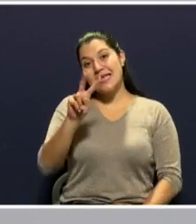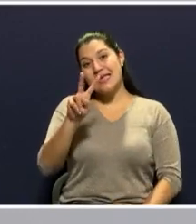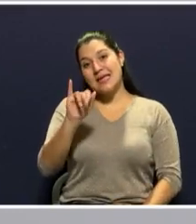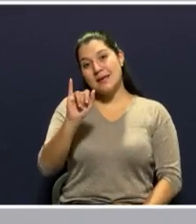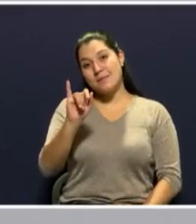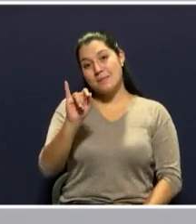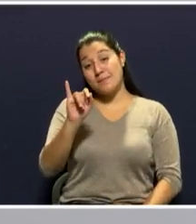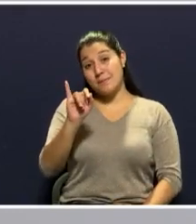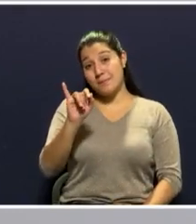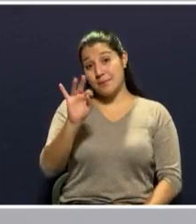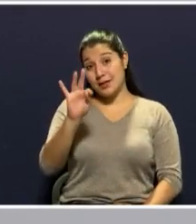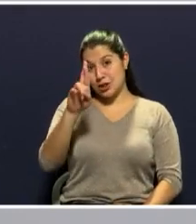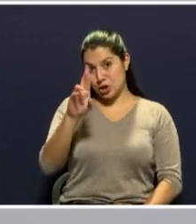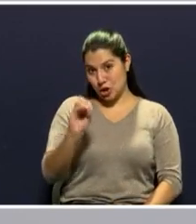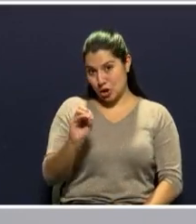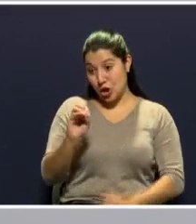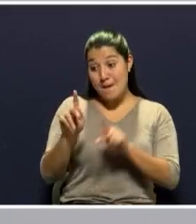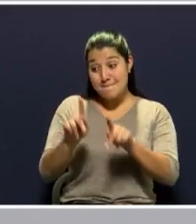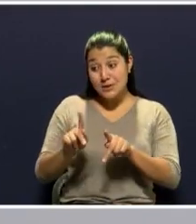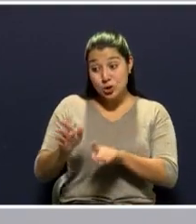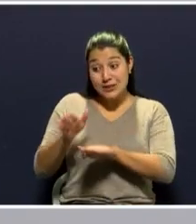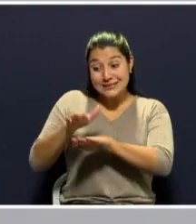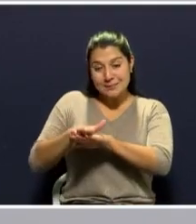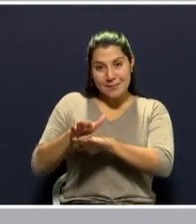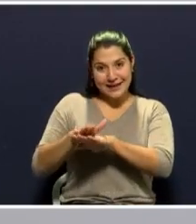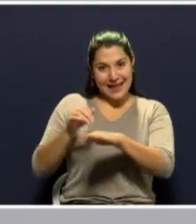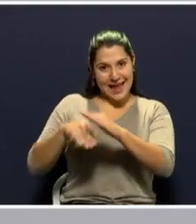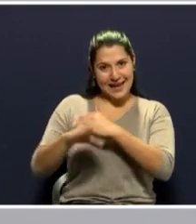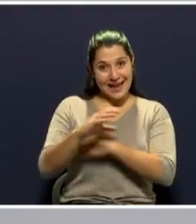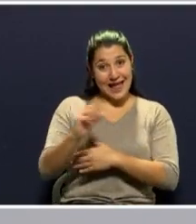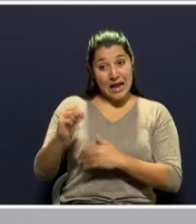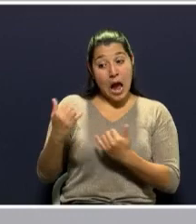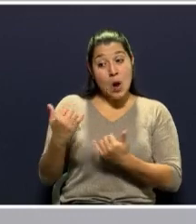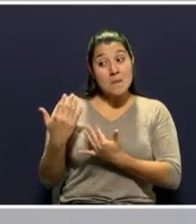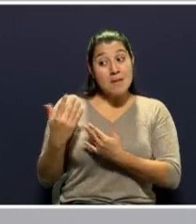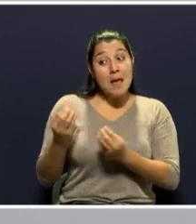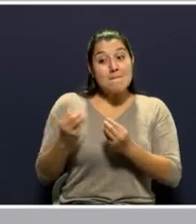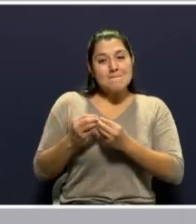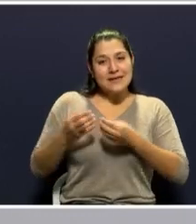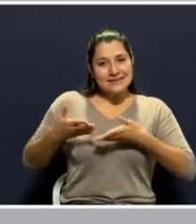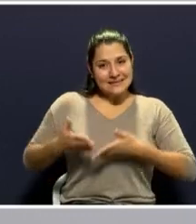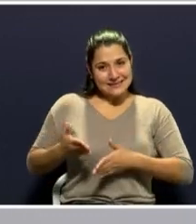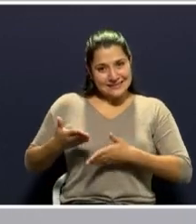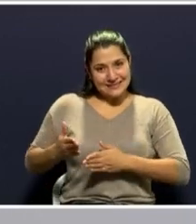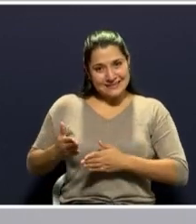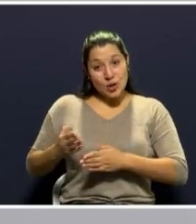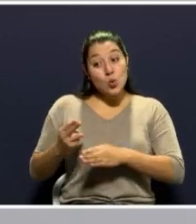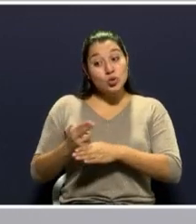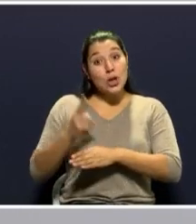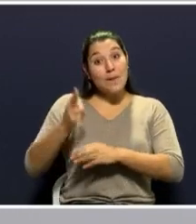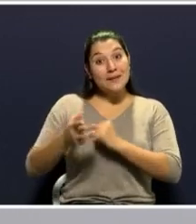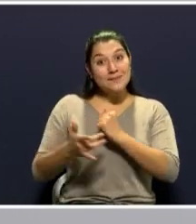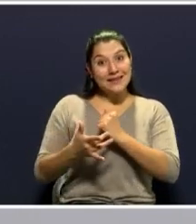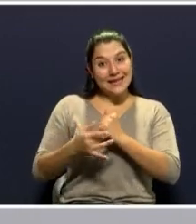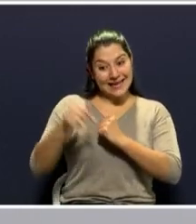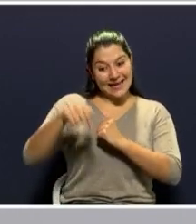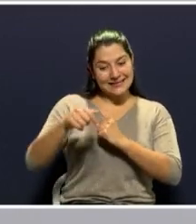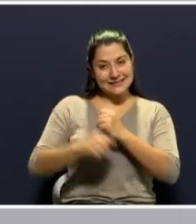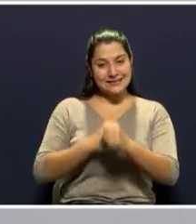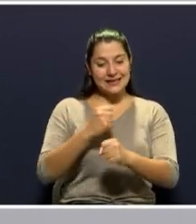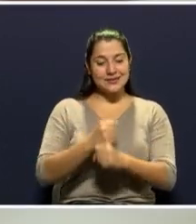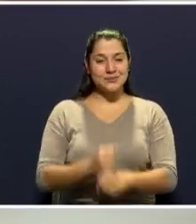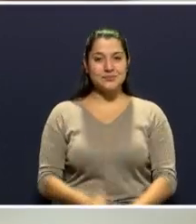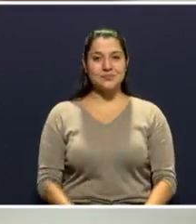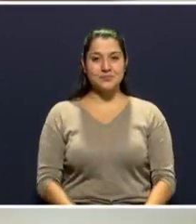vitro. Los expertos de la Caja esperan más nacimientos por esta técnica este mismo año.